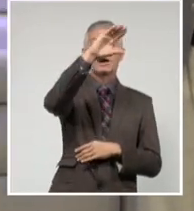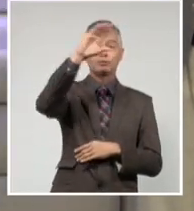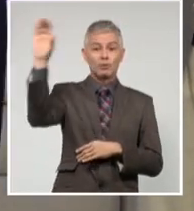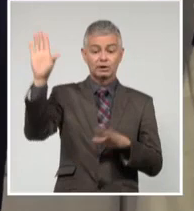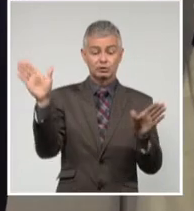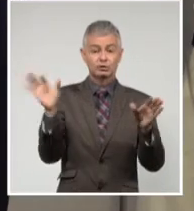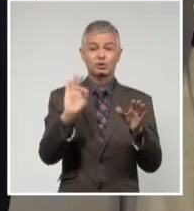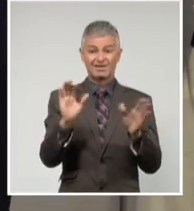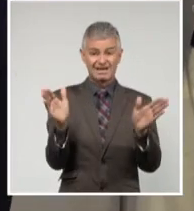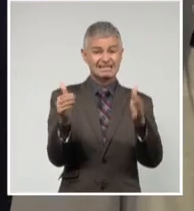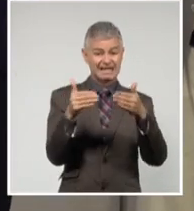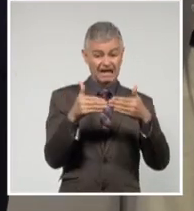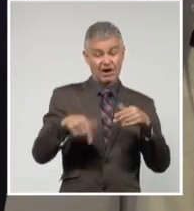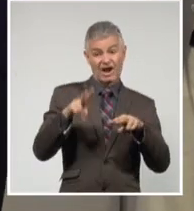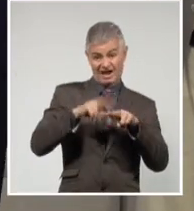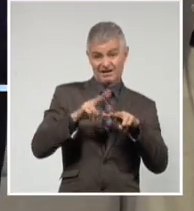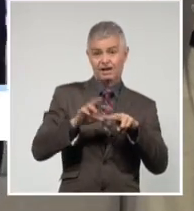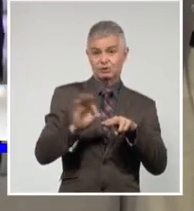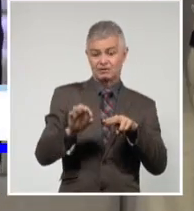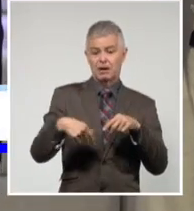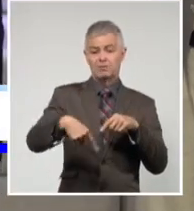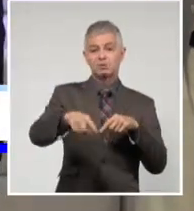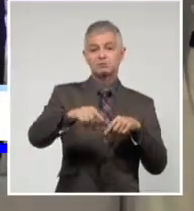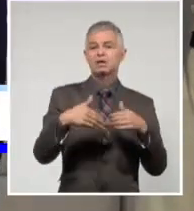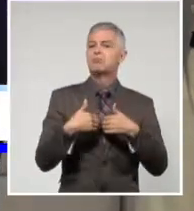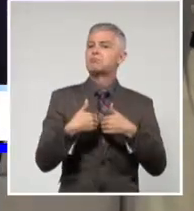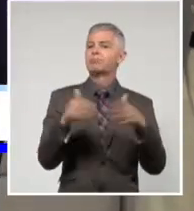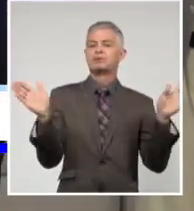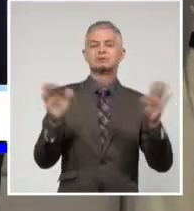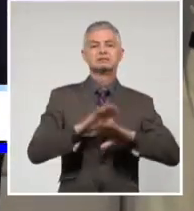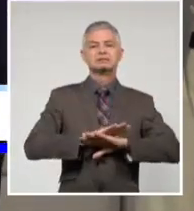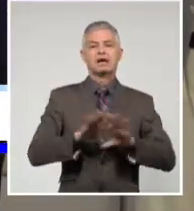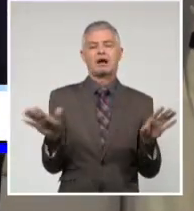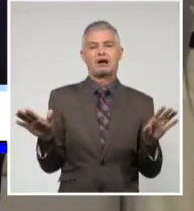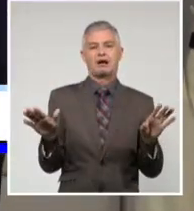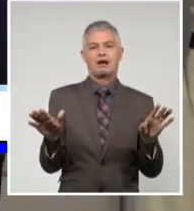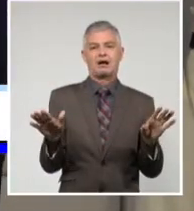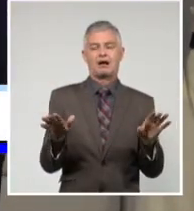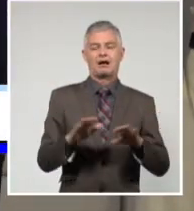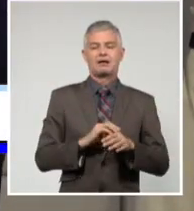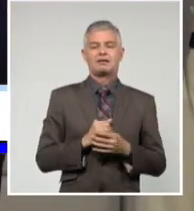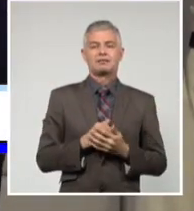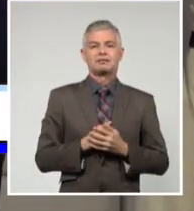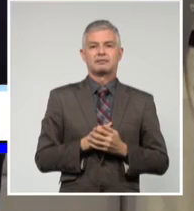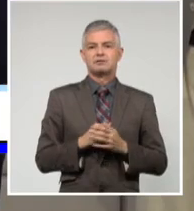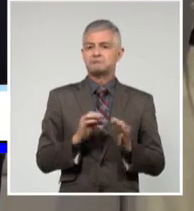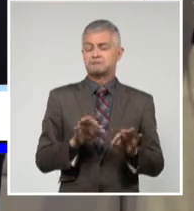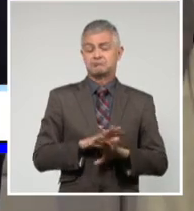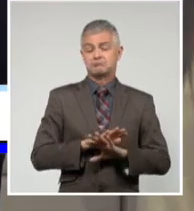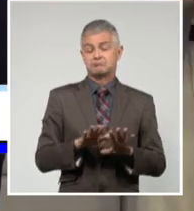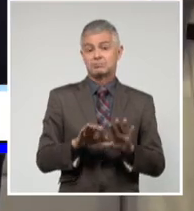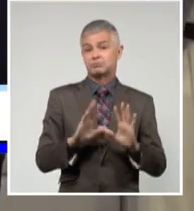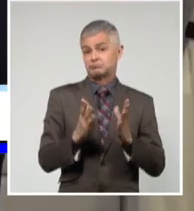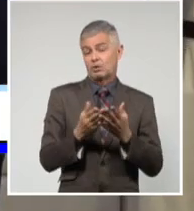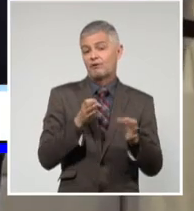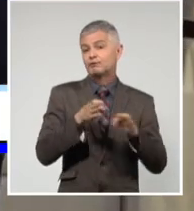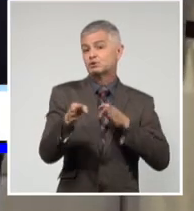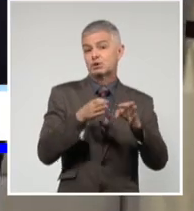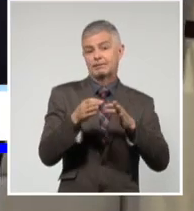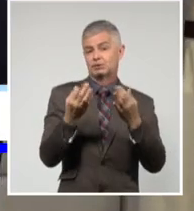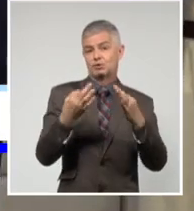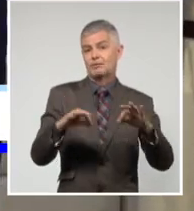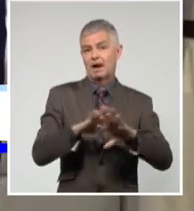cerrado a los vuelos comerciales, que es el aeropuerto de La Habana, y con ello estaríamos normalizando,